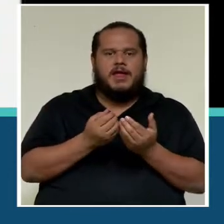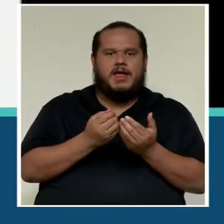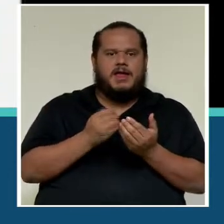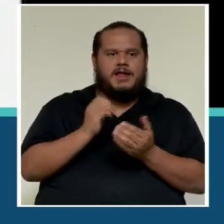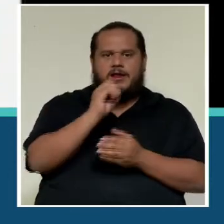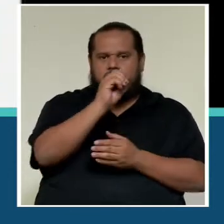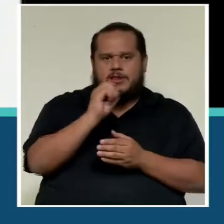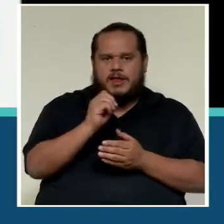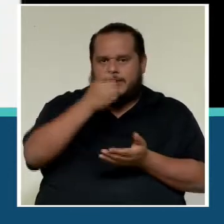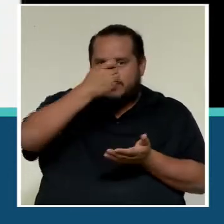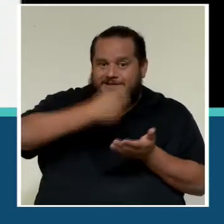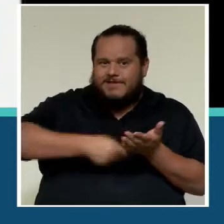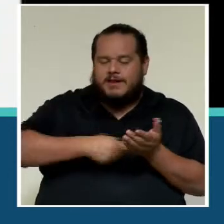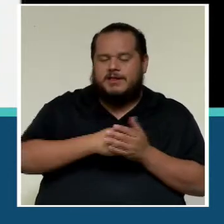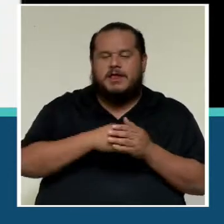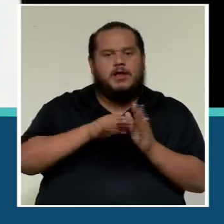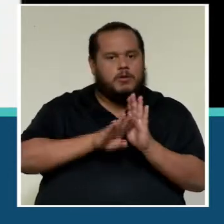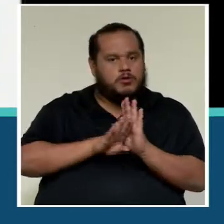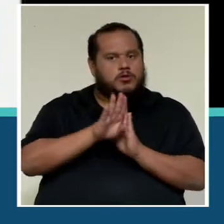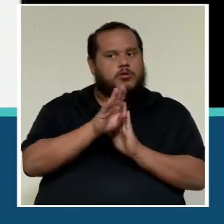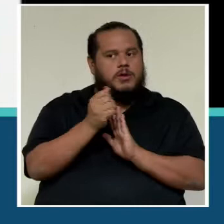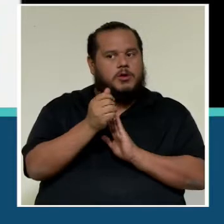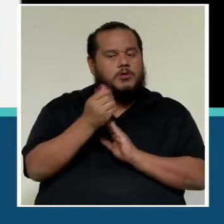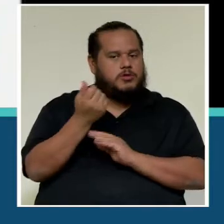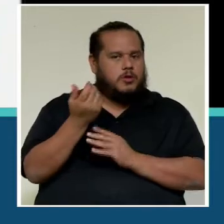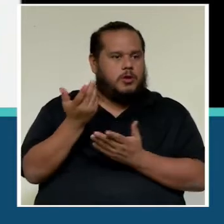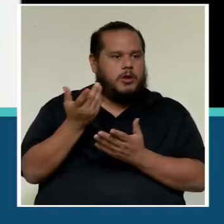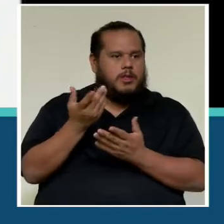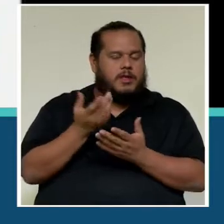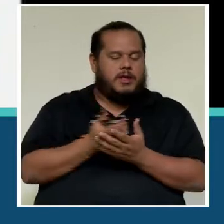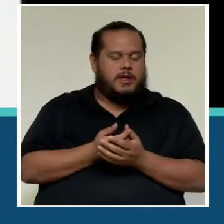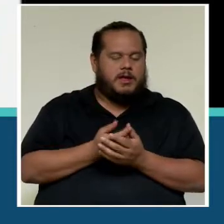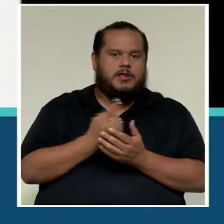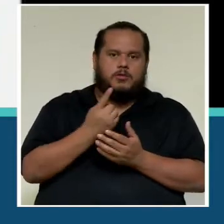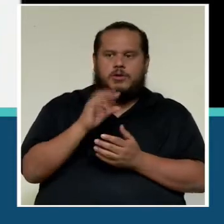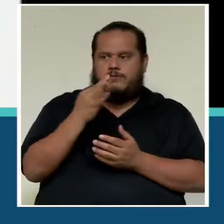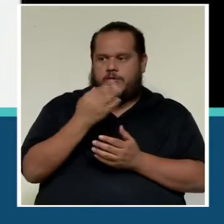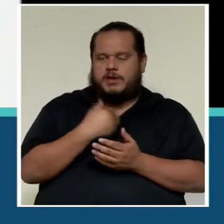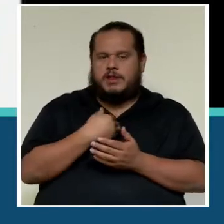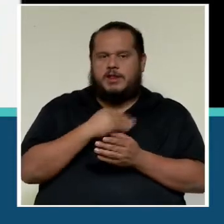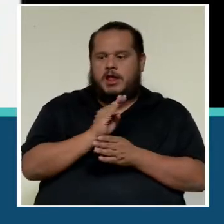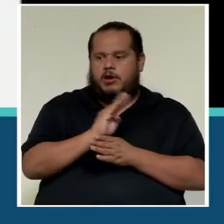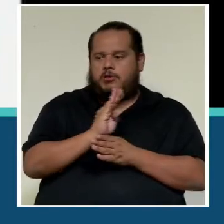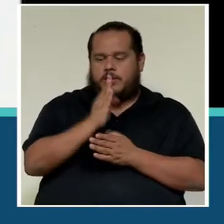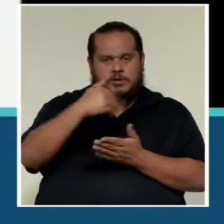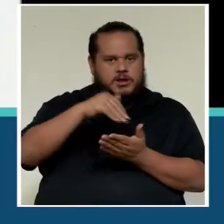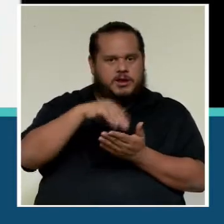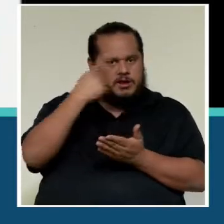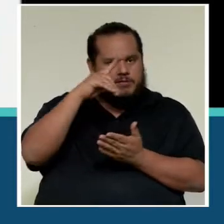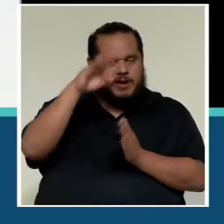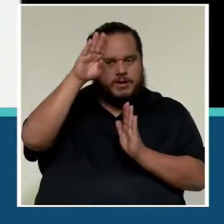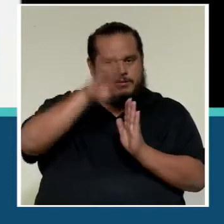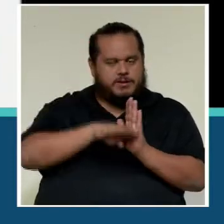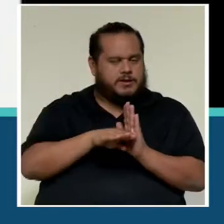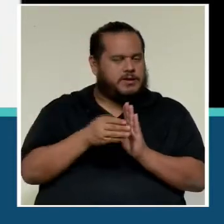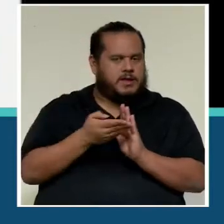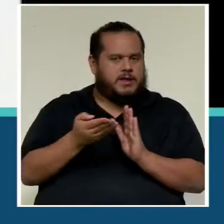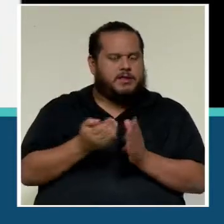ustedes saben, cuando sube el costo del dinero, que es una forma que tienen los bancos centrales para hacer que la inflación baje,